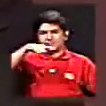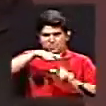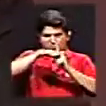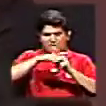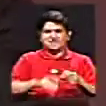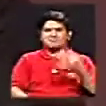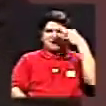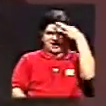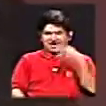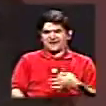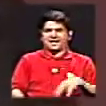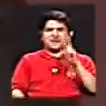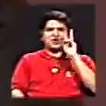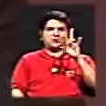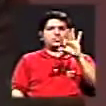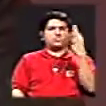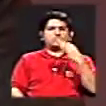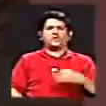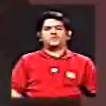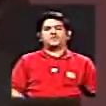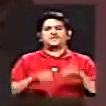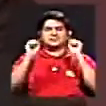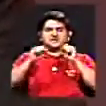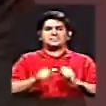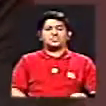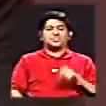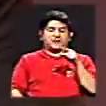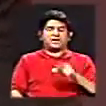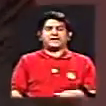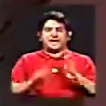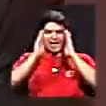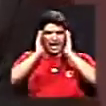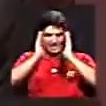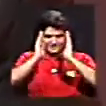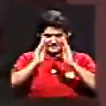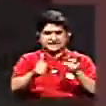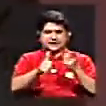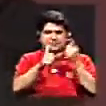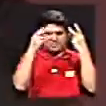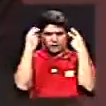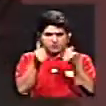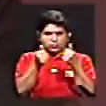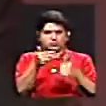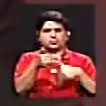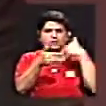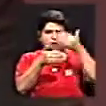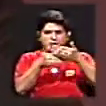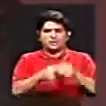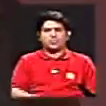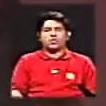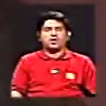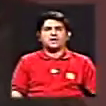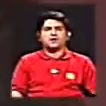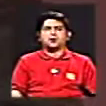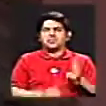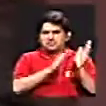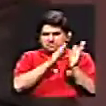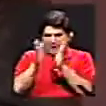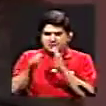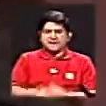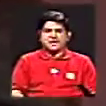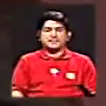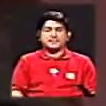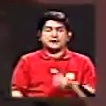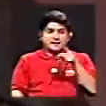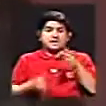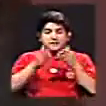nos parece que hay dos maneras de acercarse al mismo, digamos, de manera primero inmediata y después inmediata. Uh-huh. Obviamente, en una vía